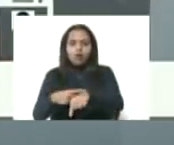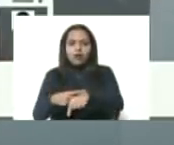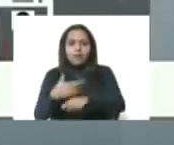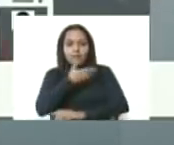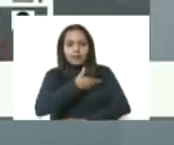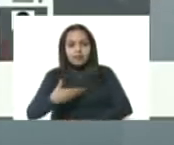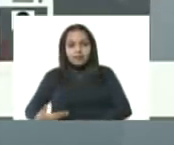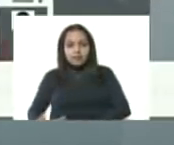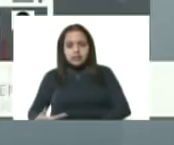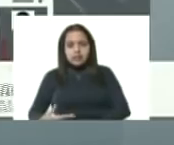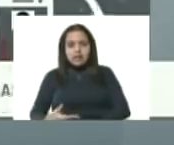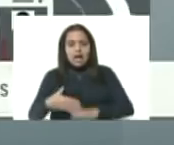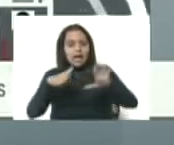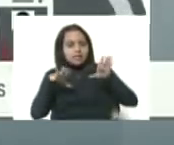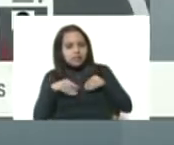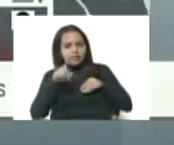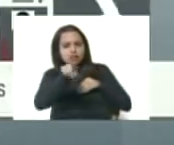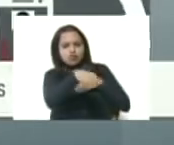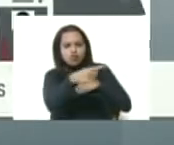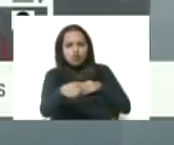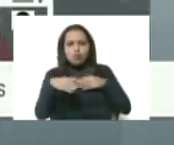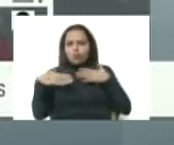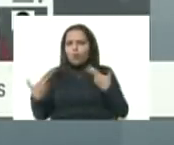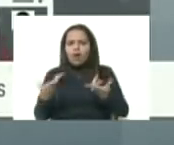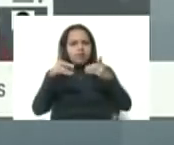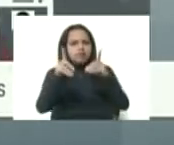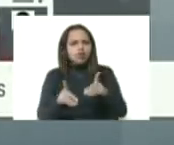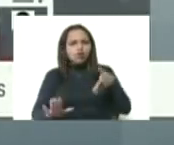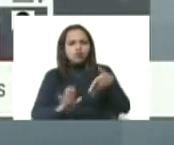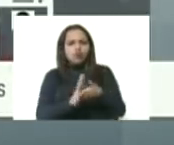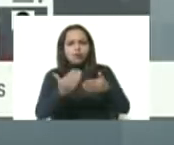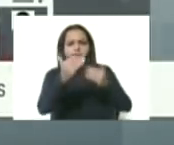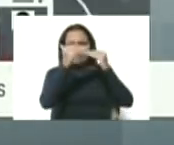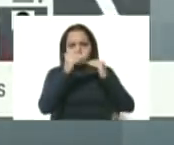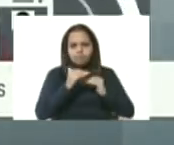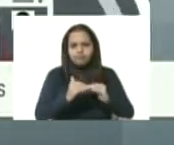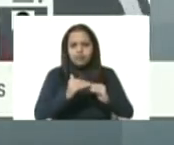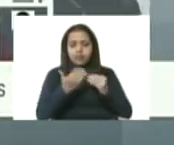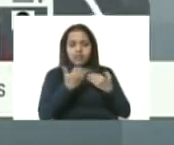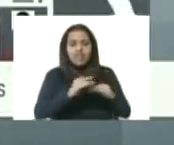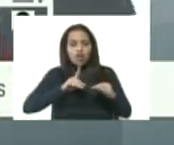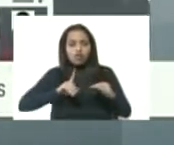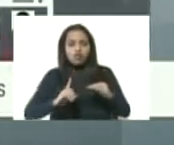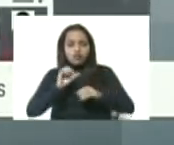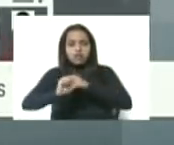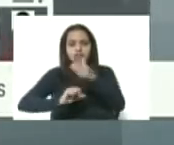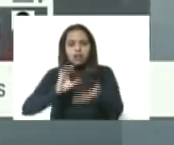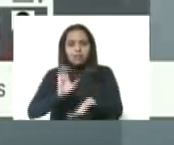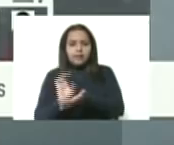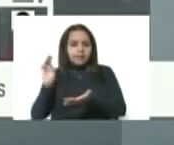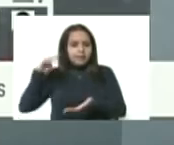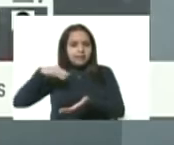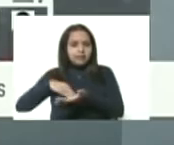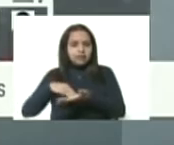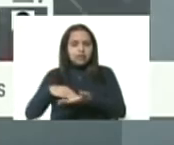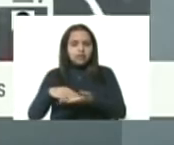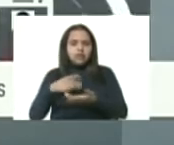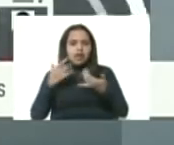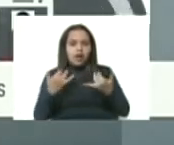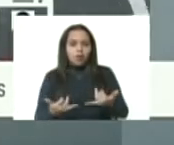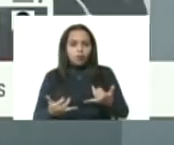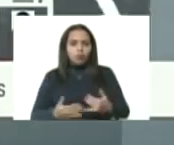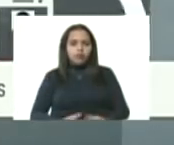presidente adopte una decisión importante de esta naturaleza. Bueno, esto es en relación